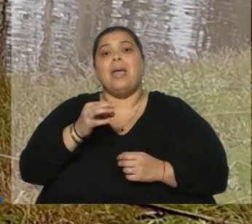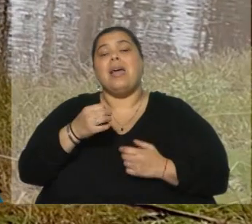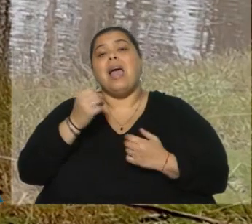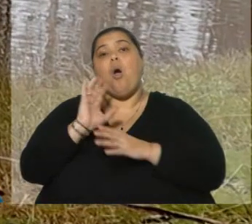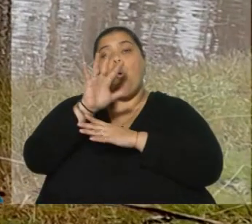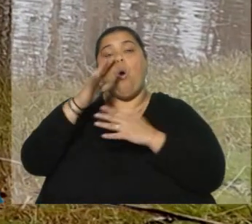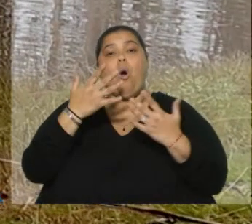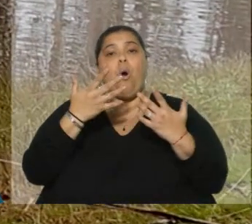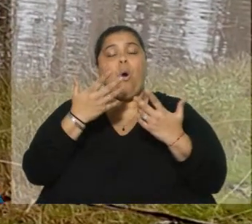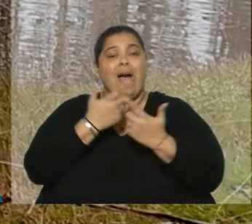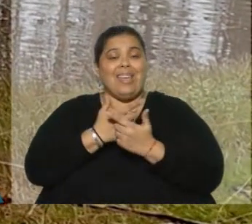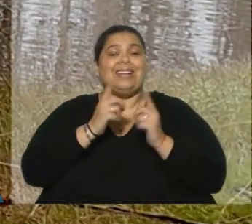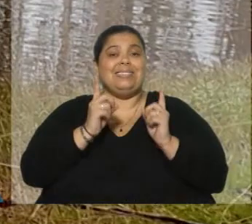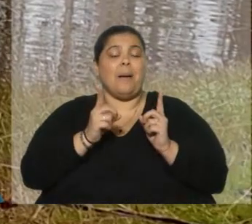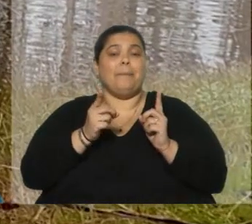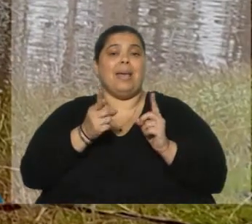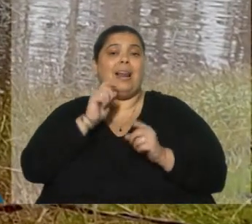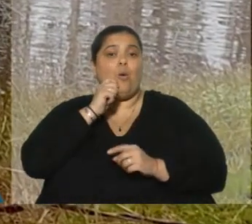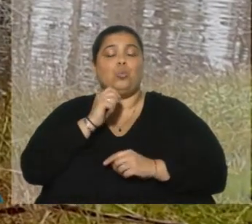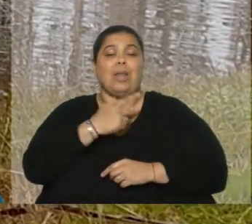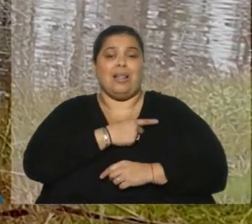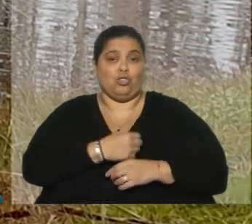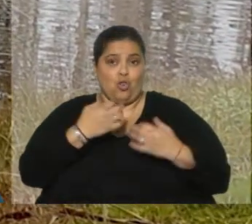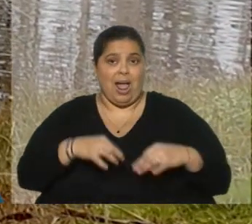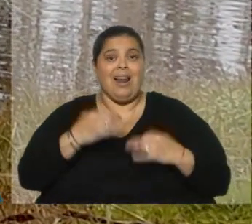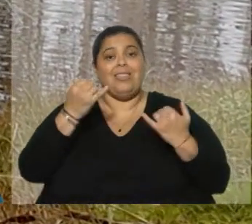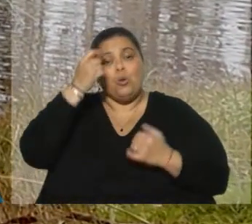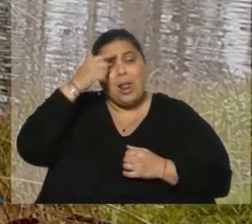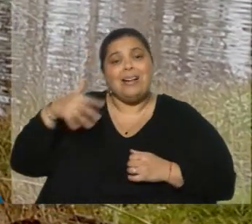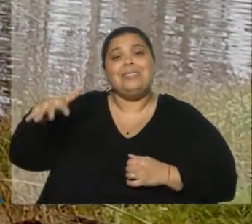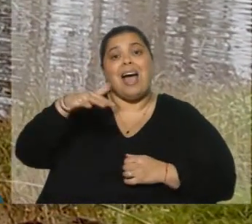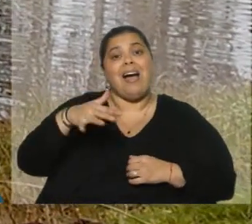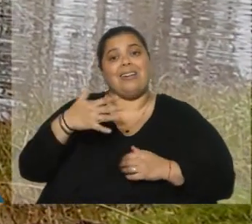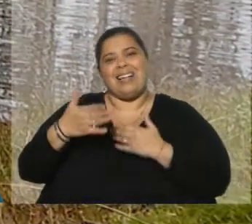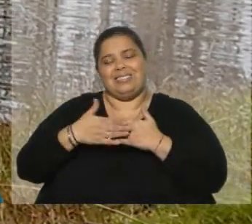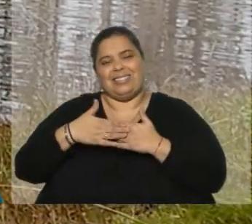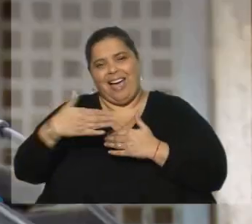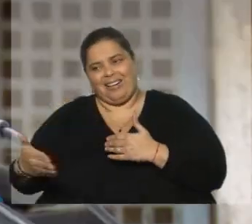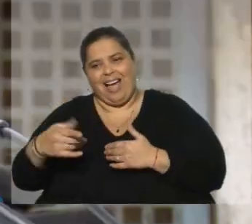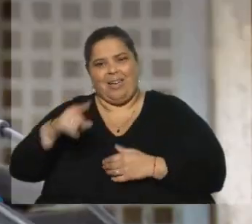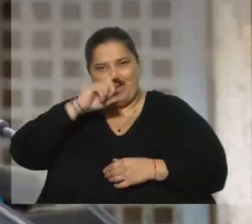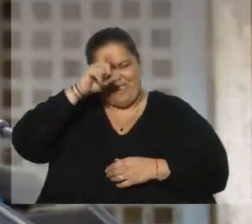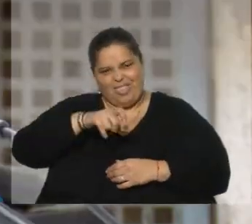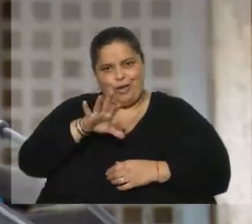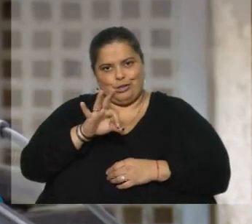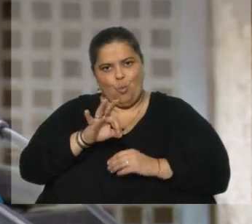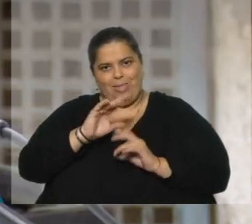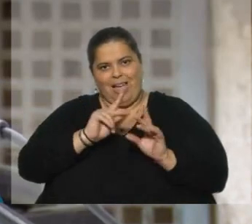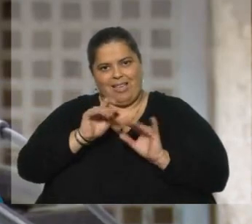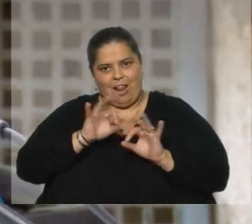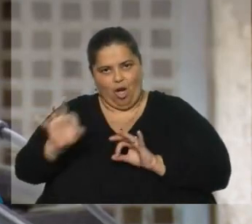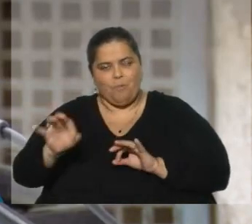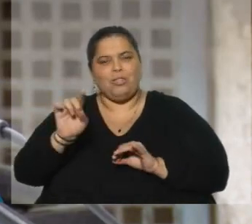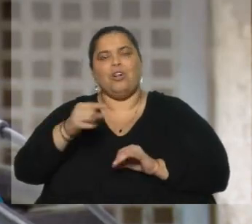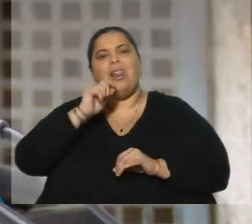Le gusta estar en el campo y cuenta que su chacra, ubicada a 50 kilómetros de Montevideo, es su lugar en el mundo. Dice que su especialidad